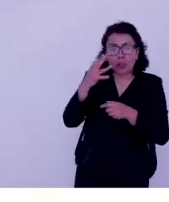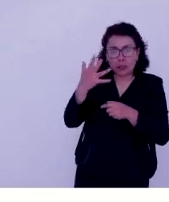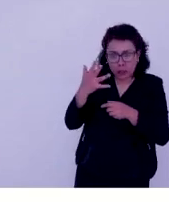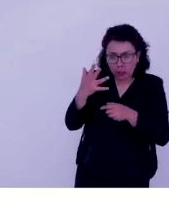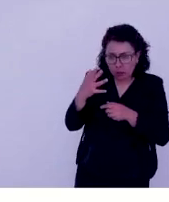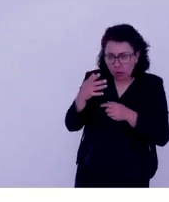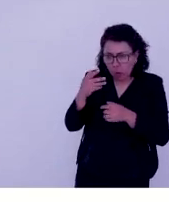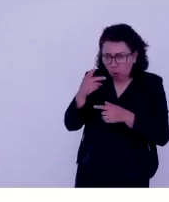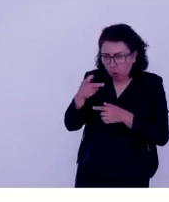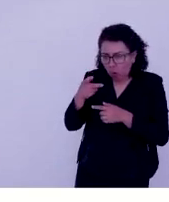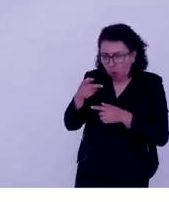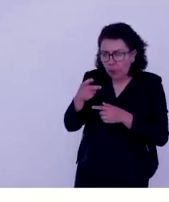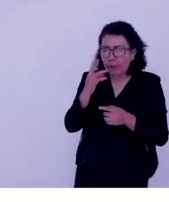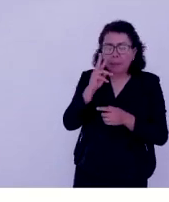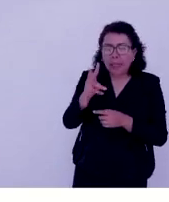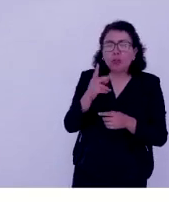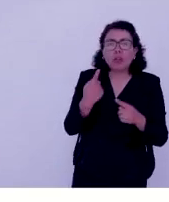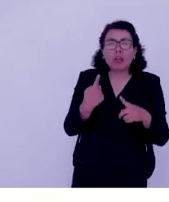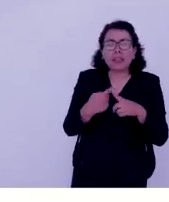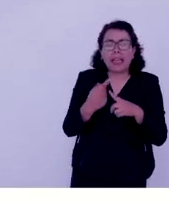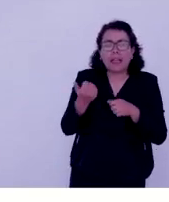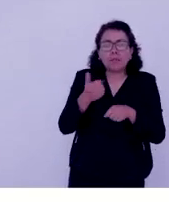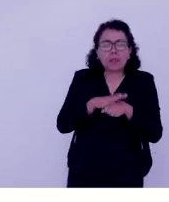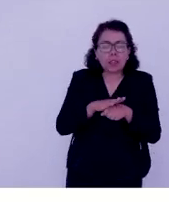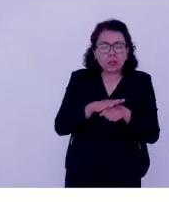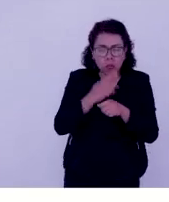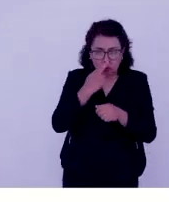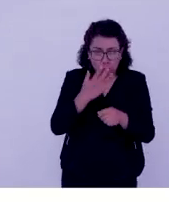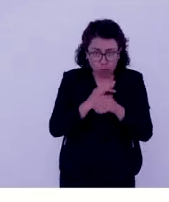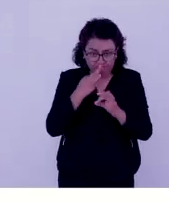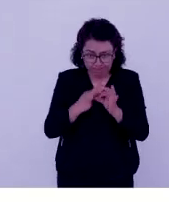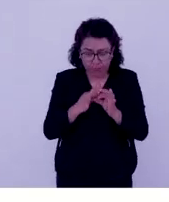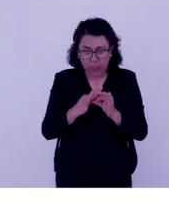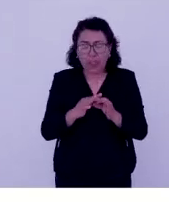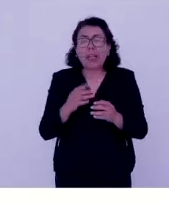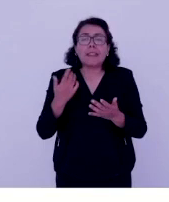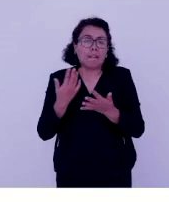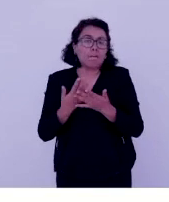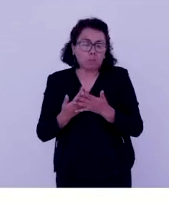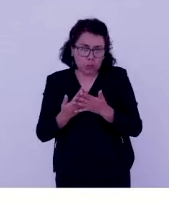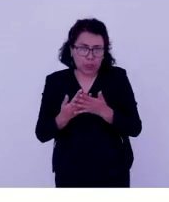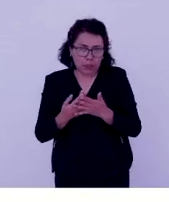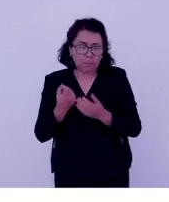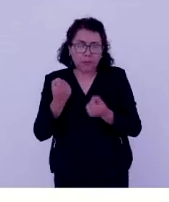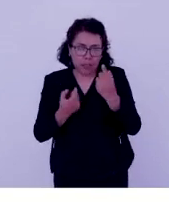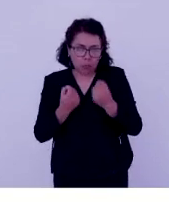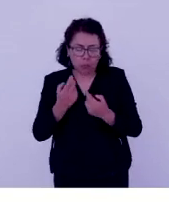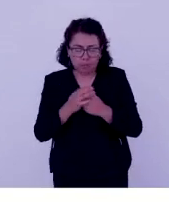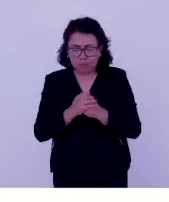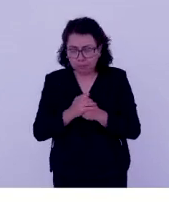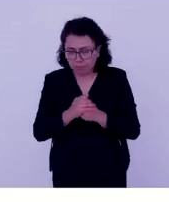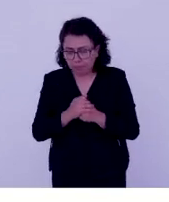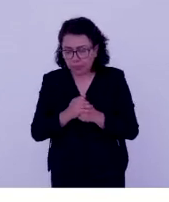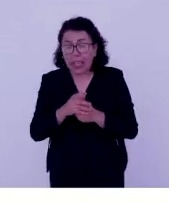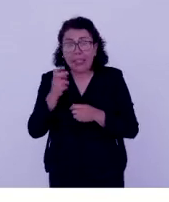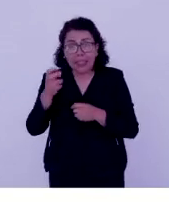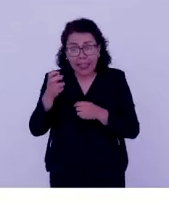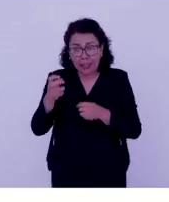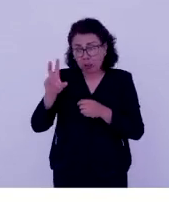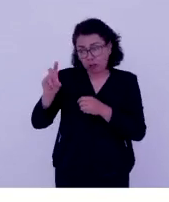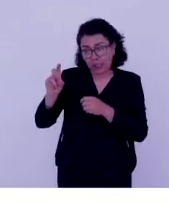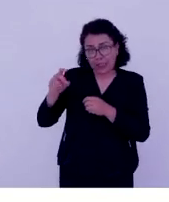responsabilidad administrativa de los cuales están concluidos 37 y ocho pendientes de resolución o en trámite de los